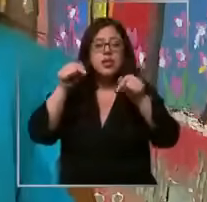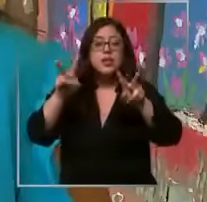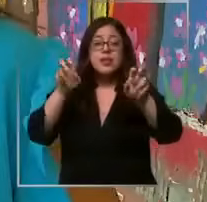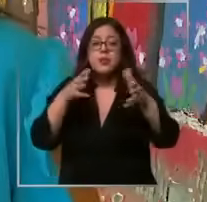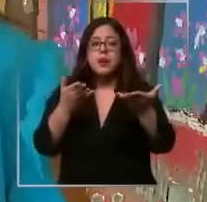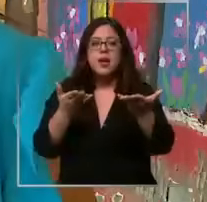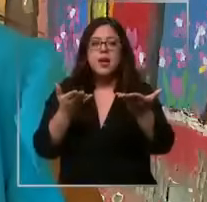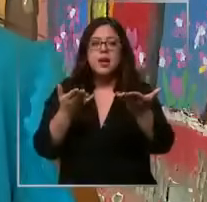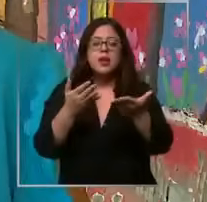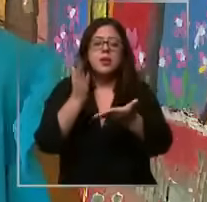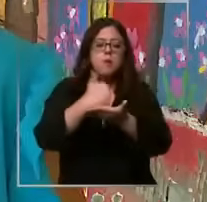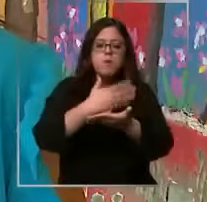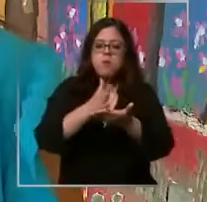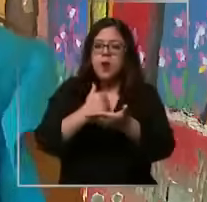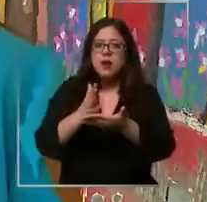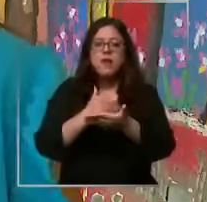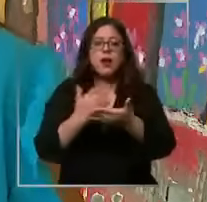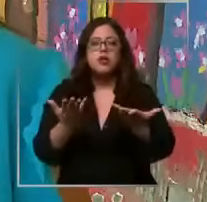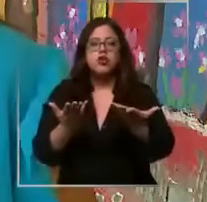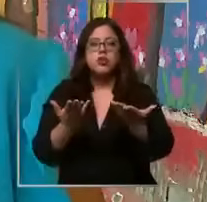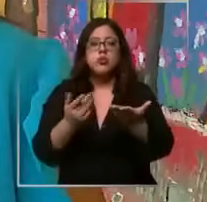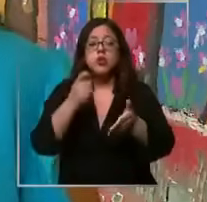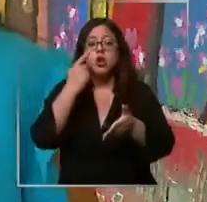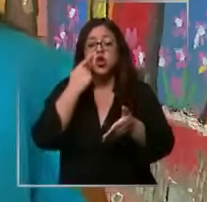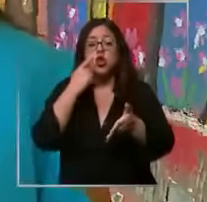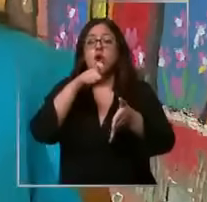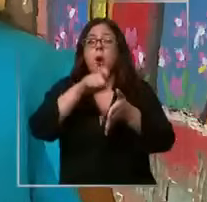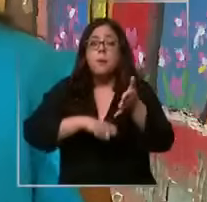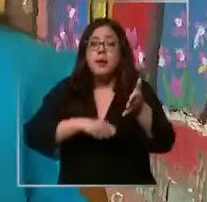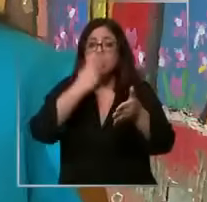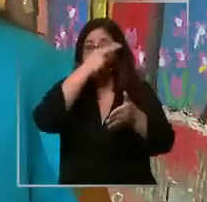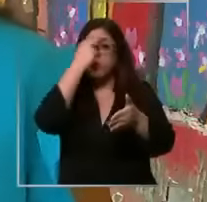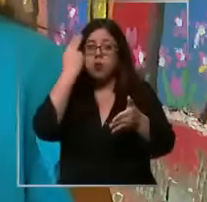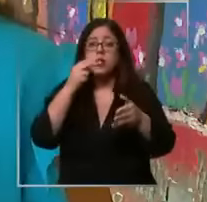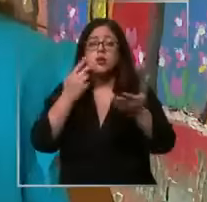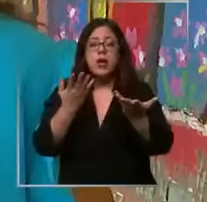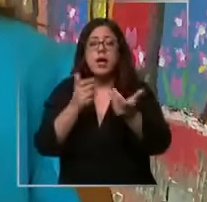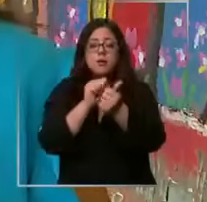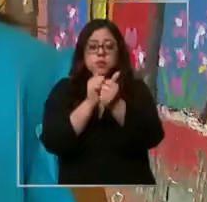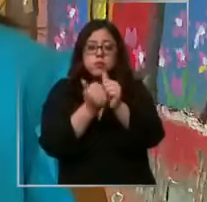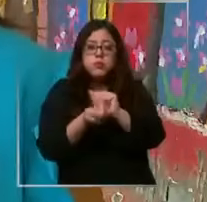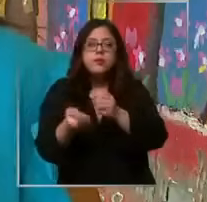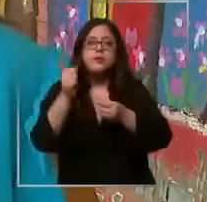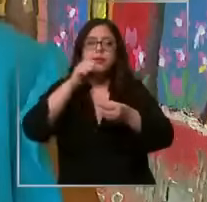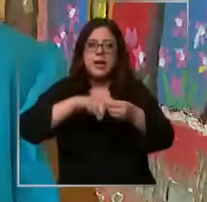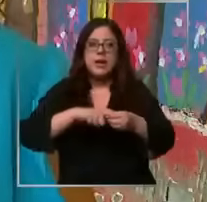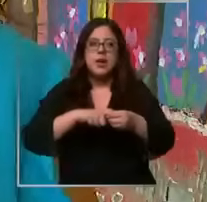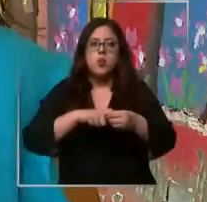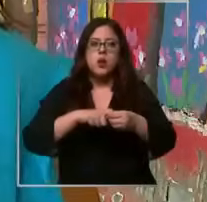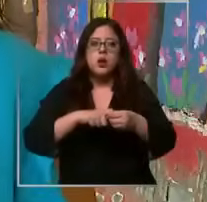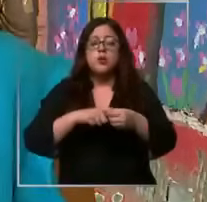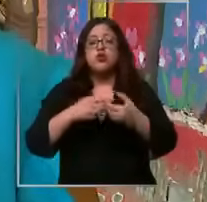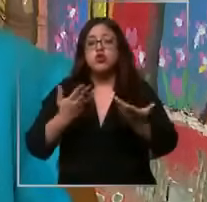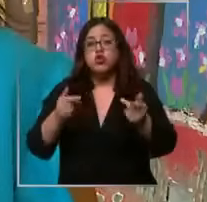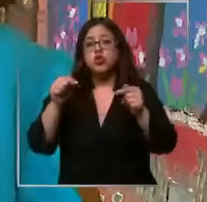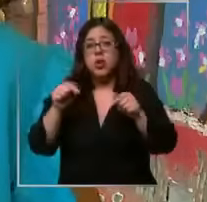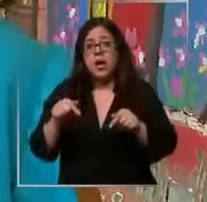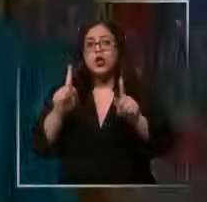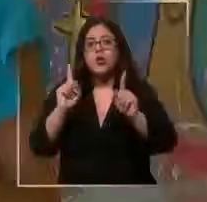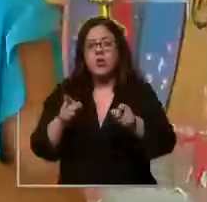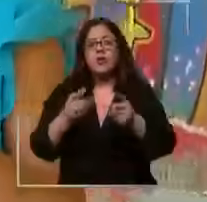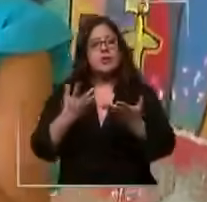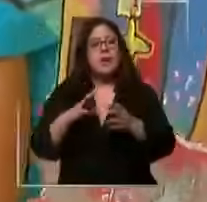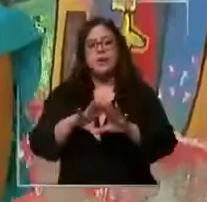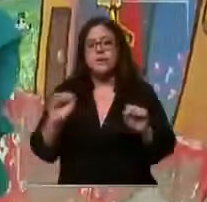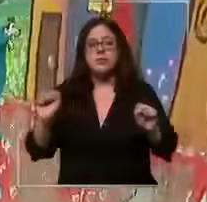está haciendo, marzo es un periodo todavía de ajuste en la matrícula educativa y por lo tanto en marzo este tema tiene que quedar